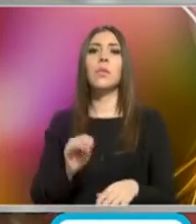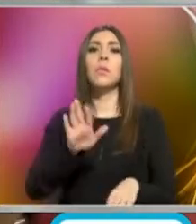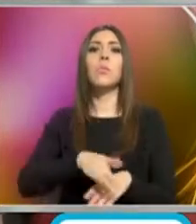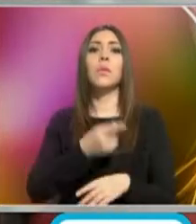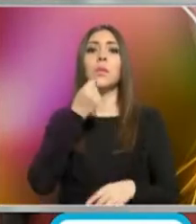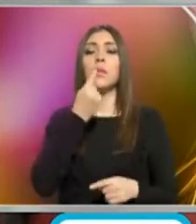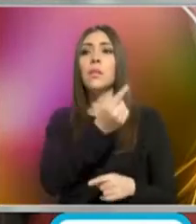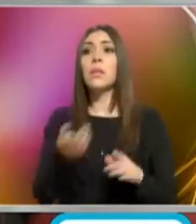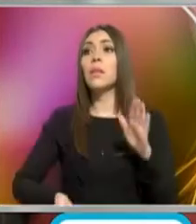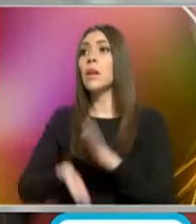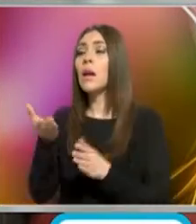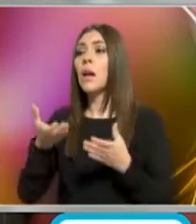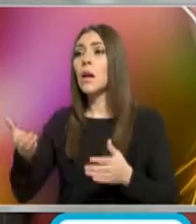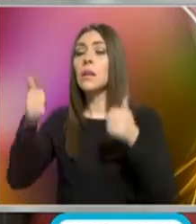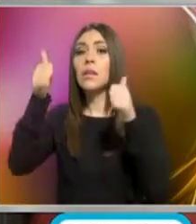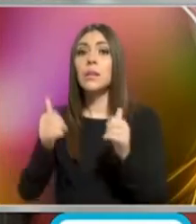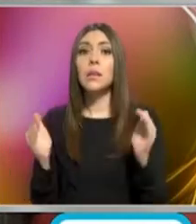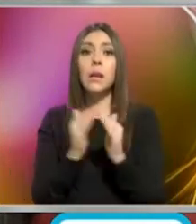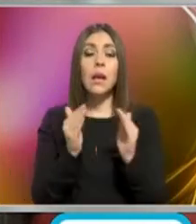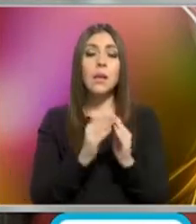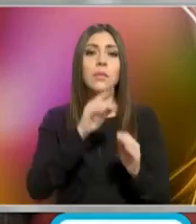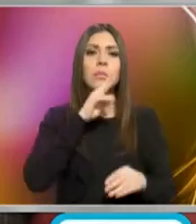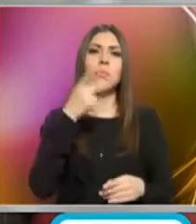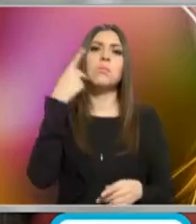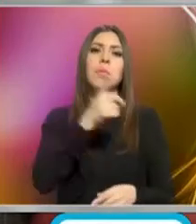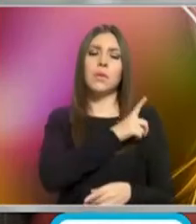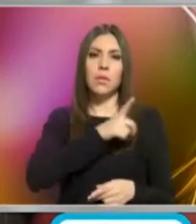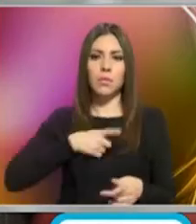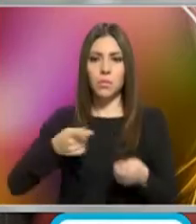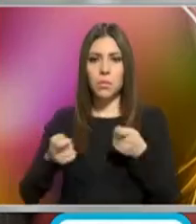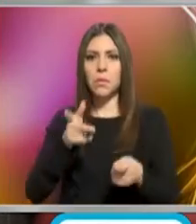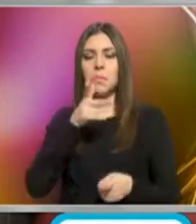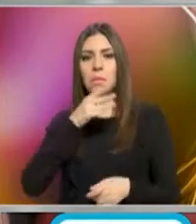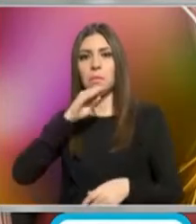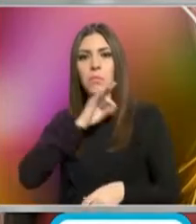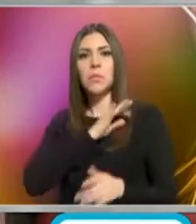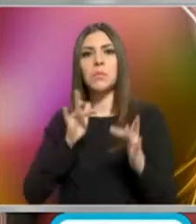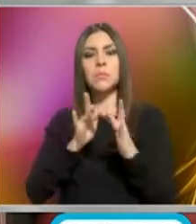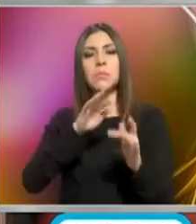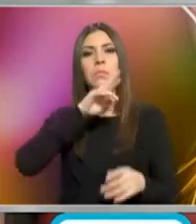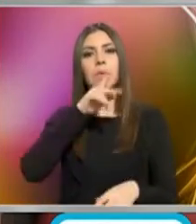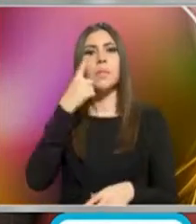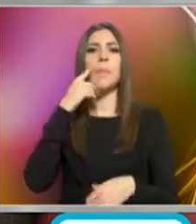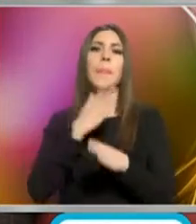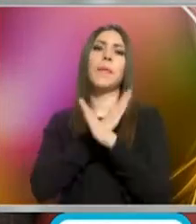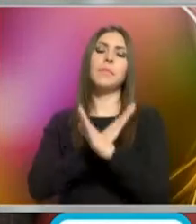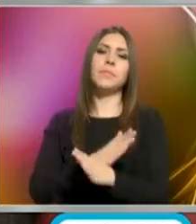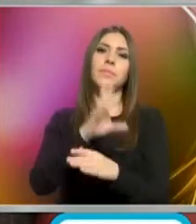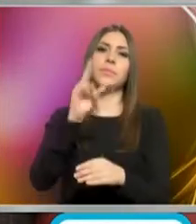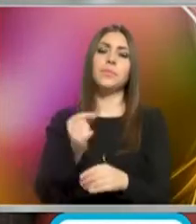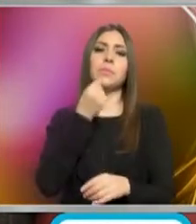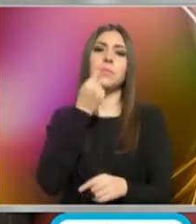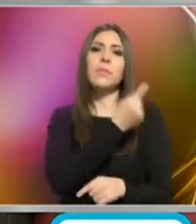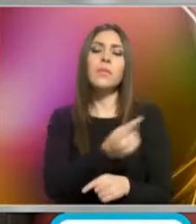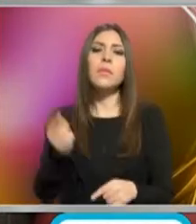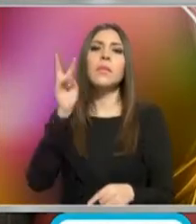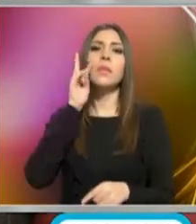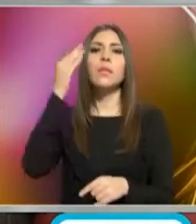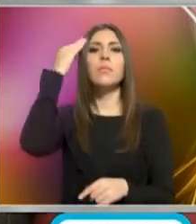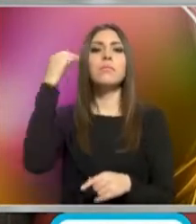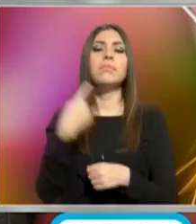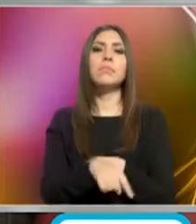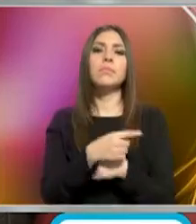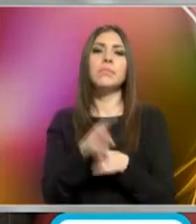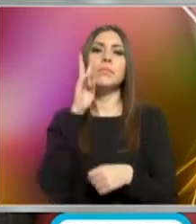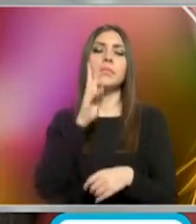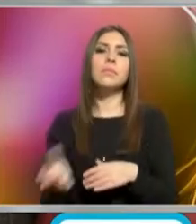calles, pero yo creo que teniendo nuevamente este control de padres, comunicándonos mejor, podemos evitar justamente que nuestros niños pasen tiempo viendo este tipo